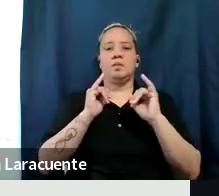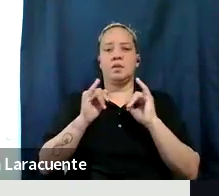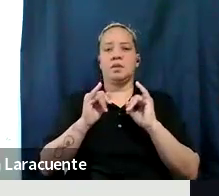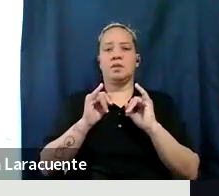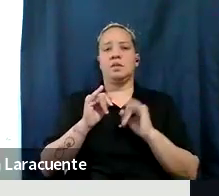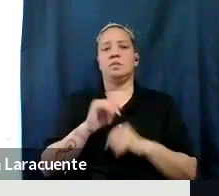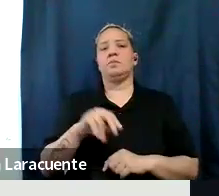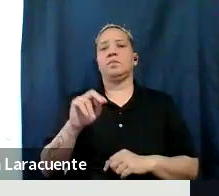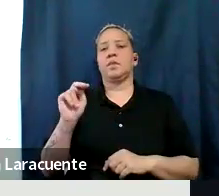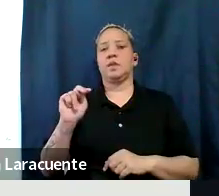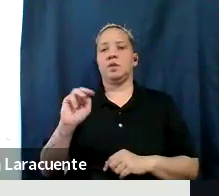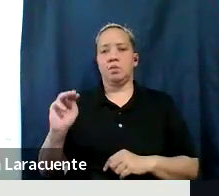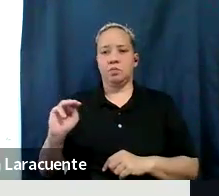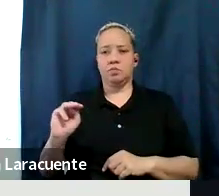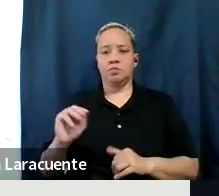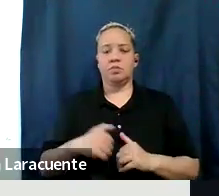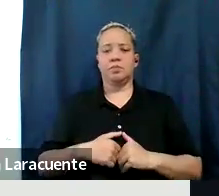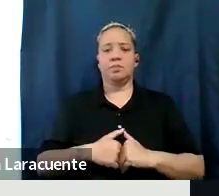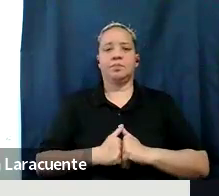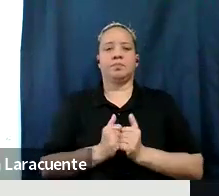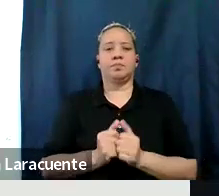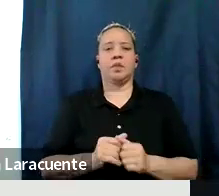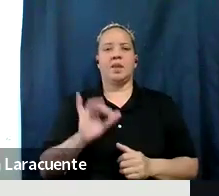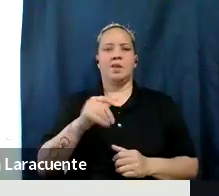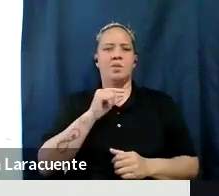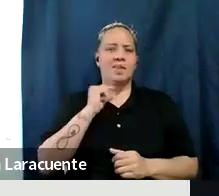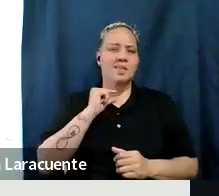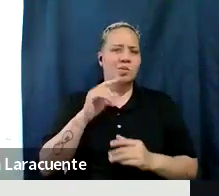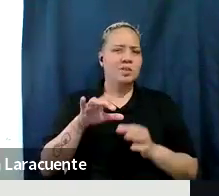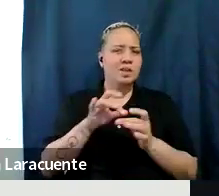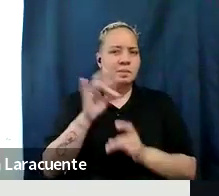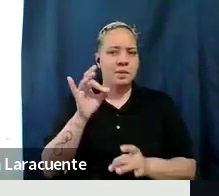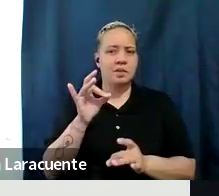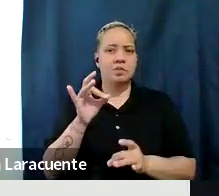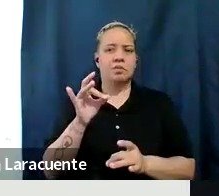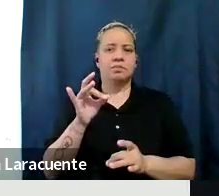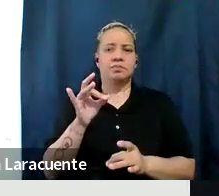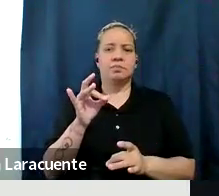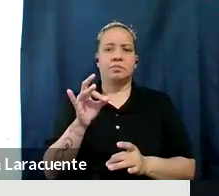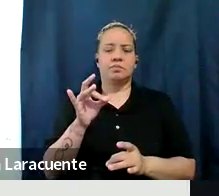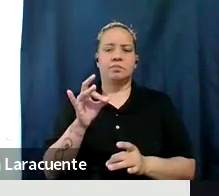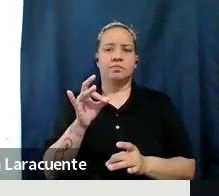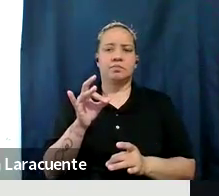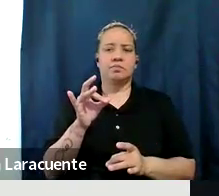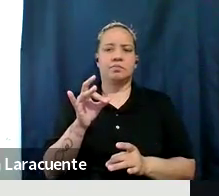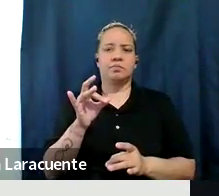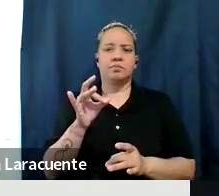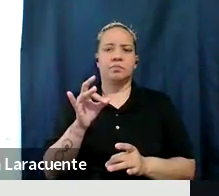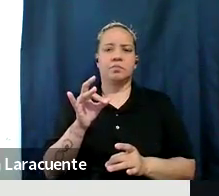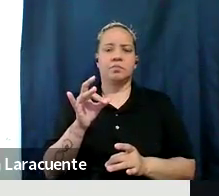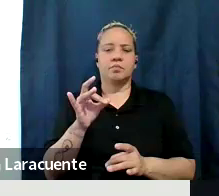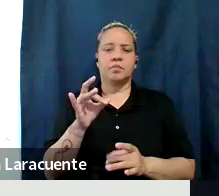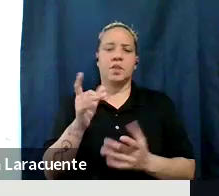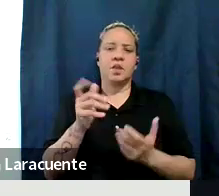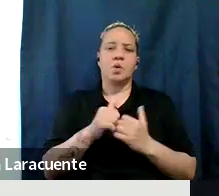eh, aclara que esto de sacerdote del espíritu es una, digamos, una